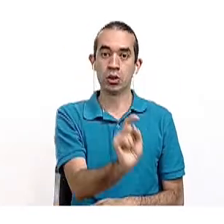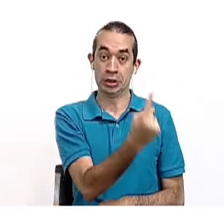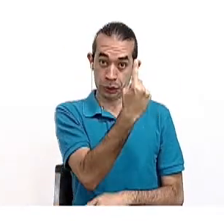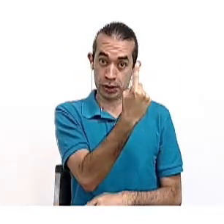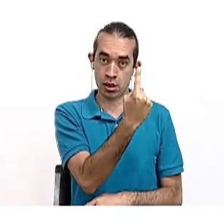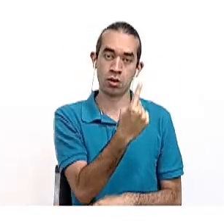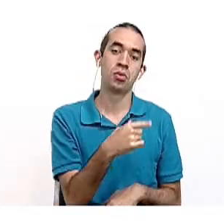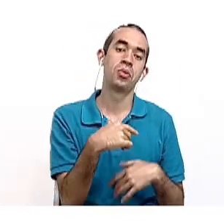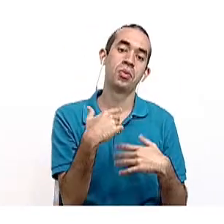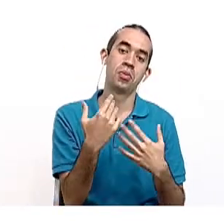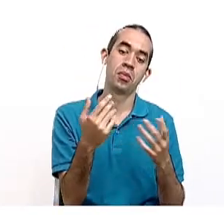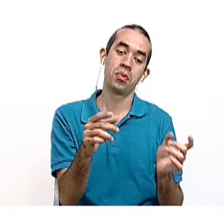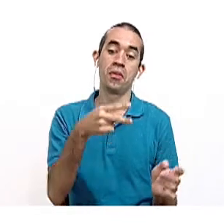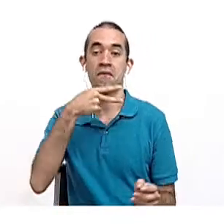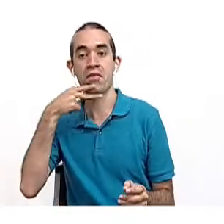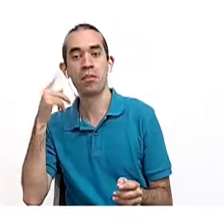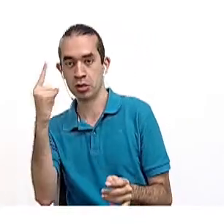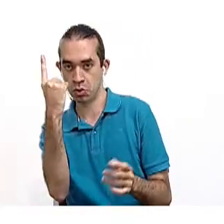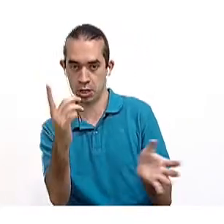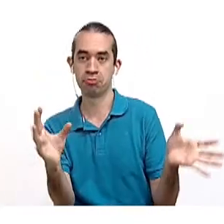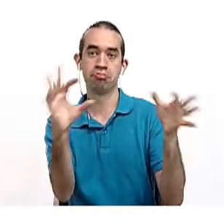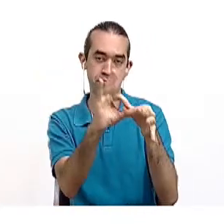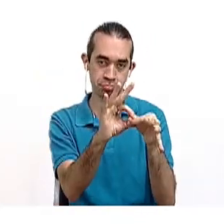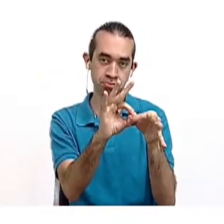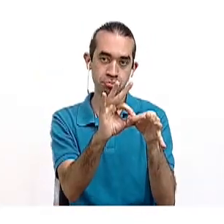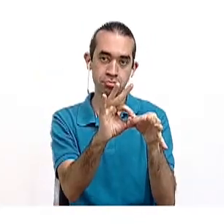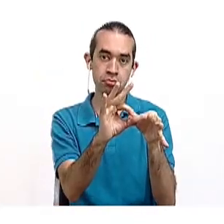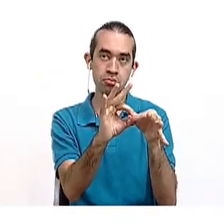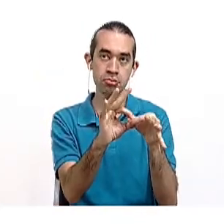singular, el verbo en singular.